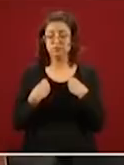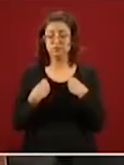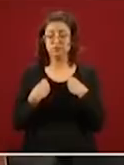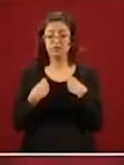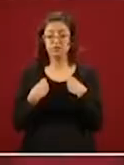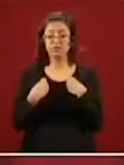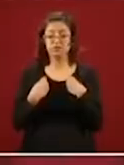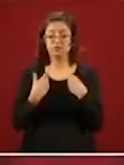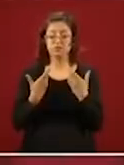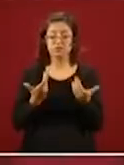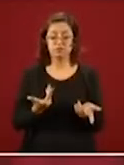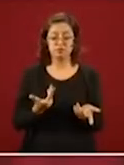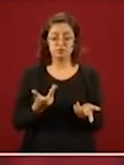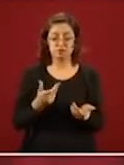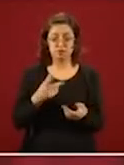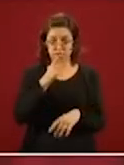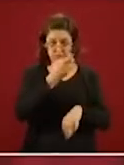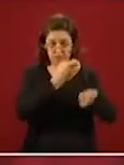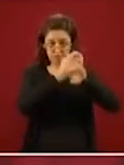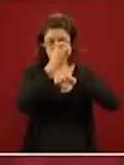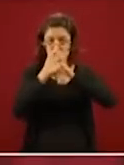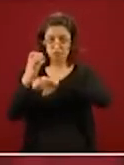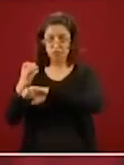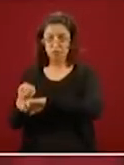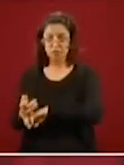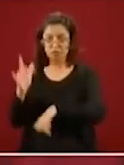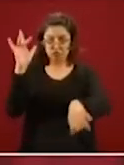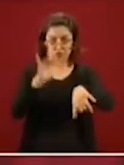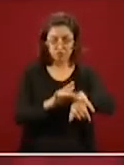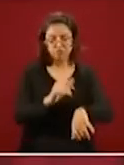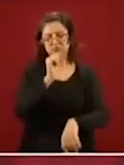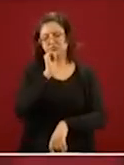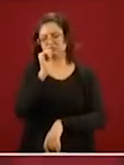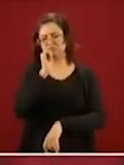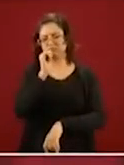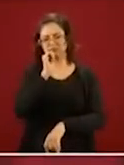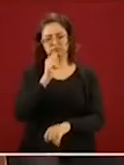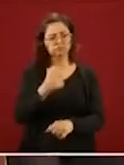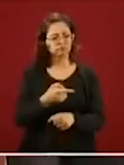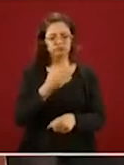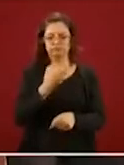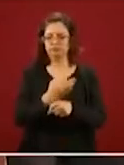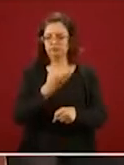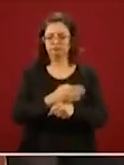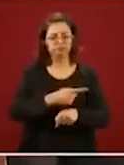actualmente en el estado a donde va a ir a servir al Seguro Social. Están